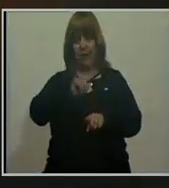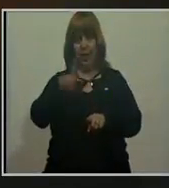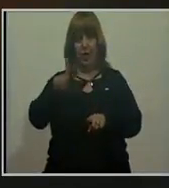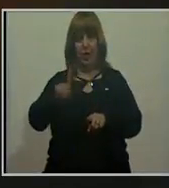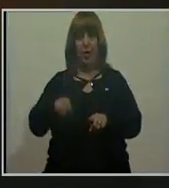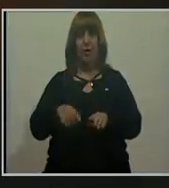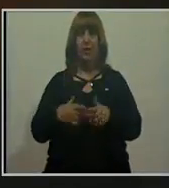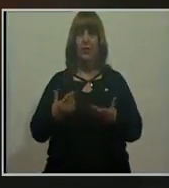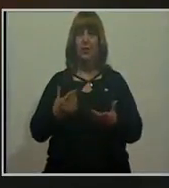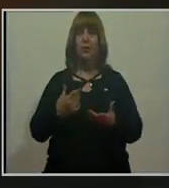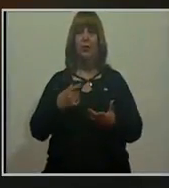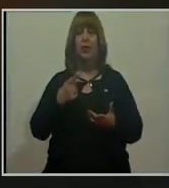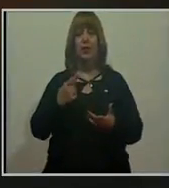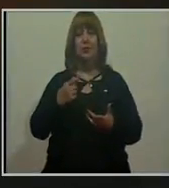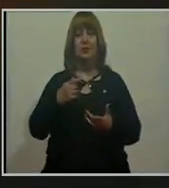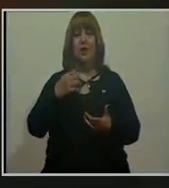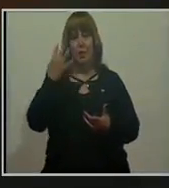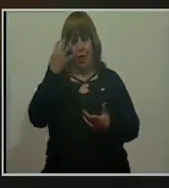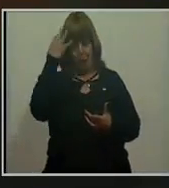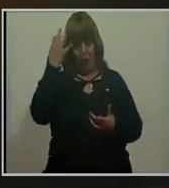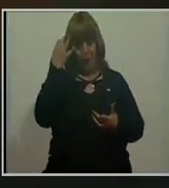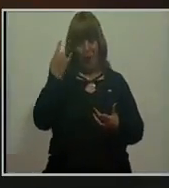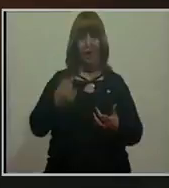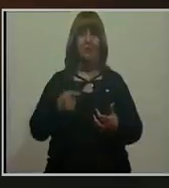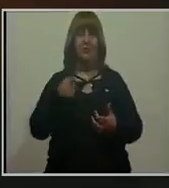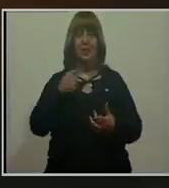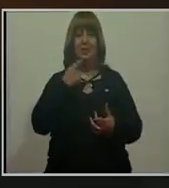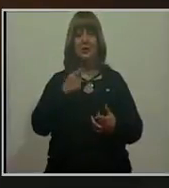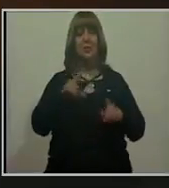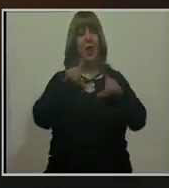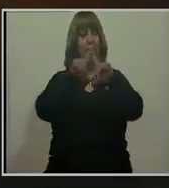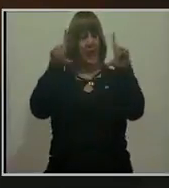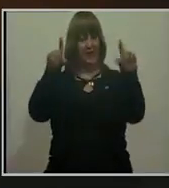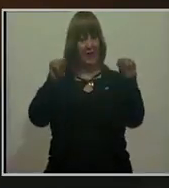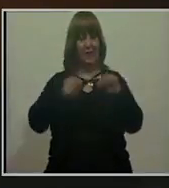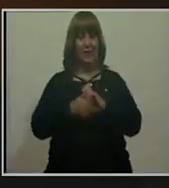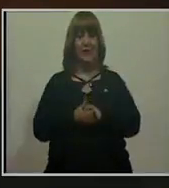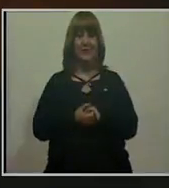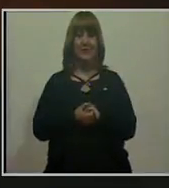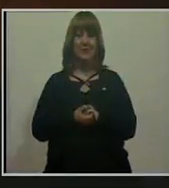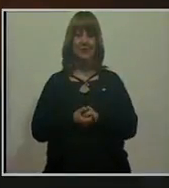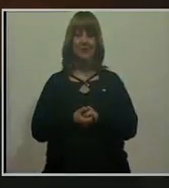Reclamo de Rodi Gravina. Sí. Títulos a esta hora de la mañana.